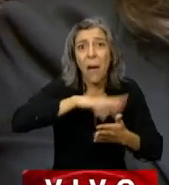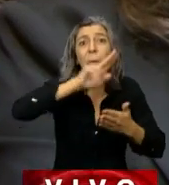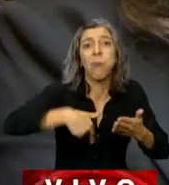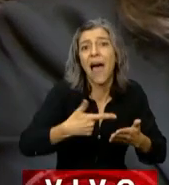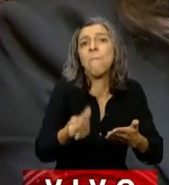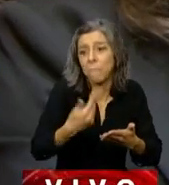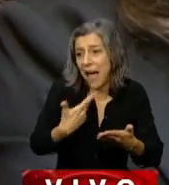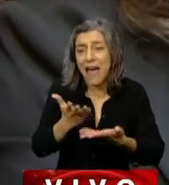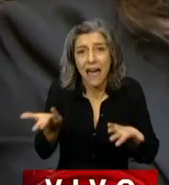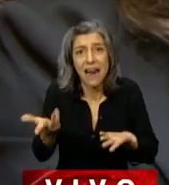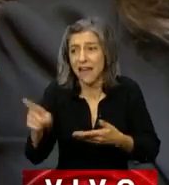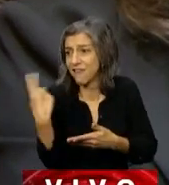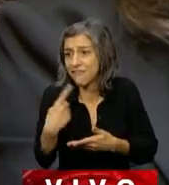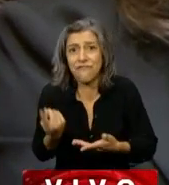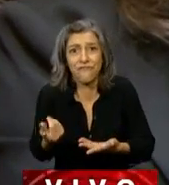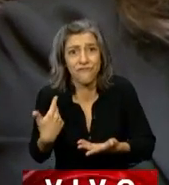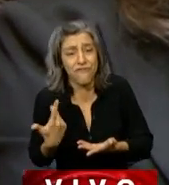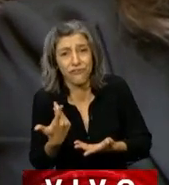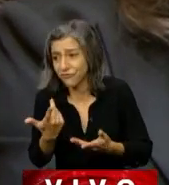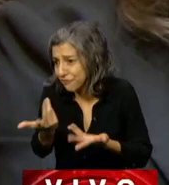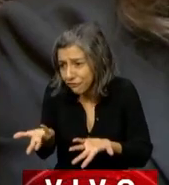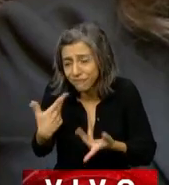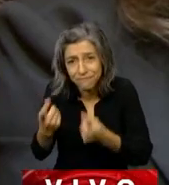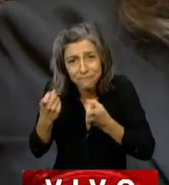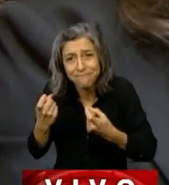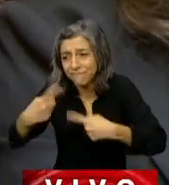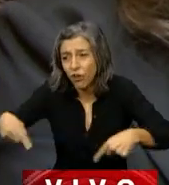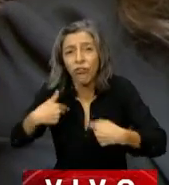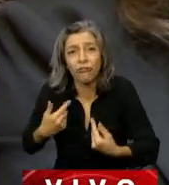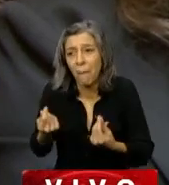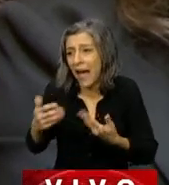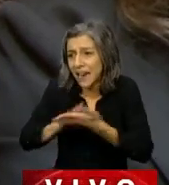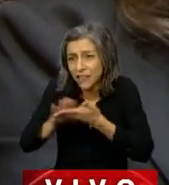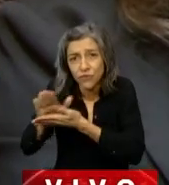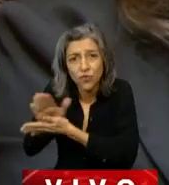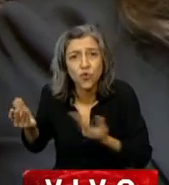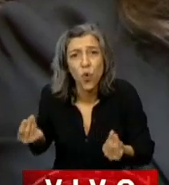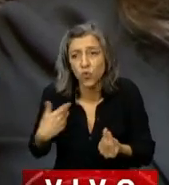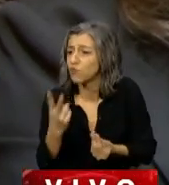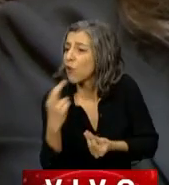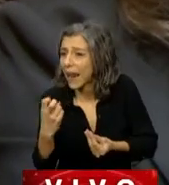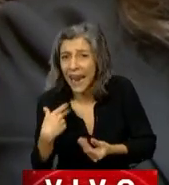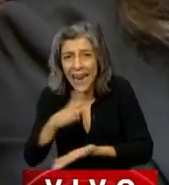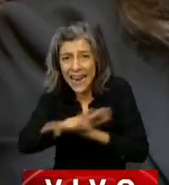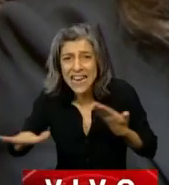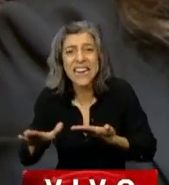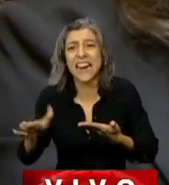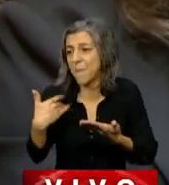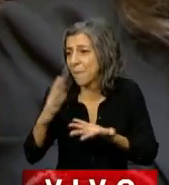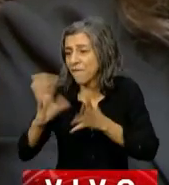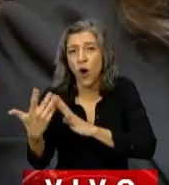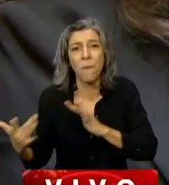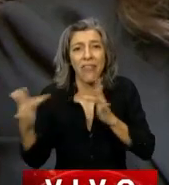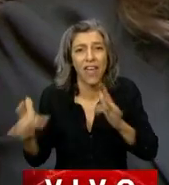lucha contra el cambio climático, en donde en la provincia de Jujuy tenemos 300 megas de energía limpia que suministramos al